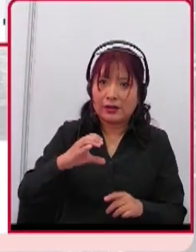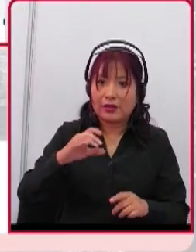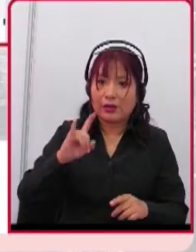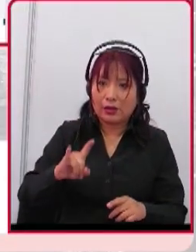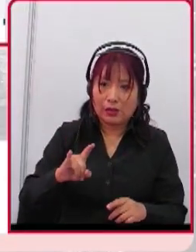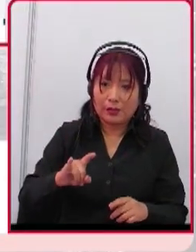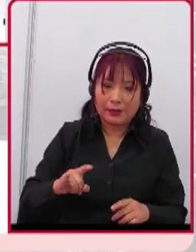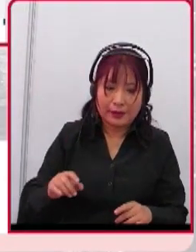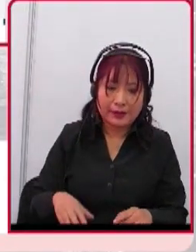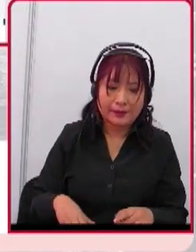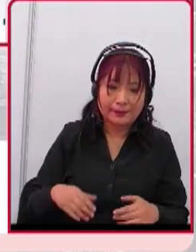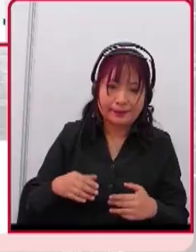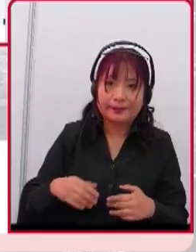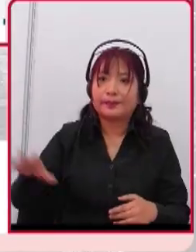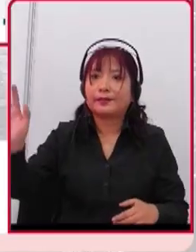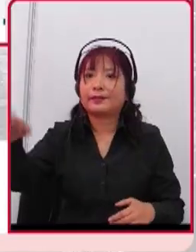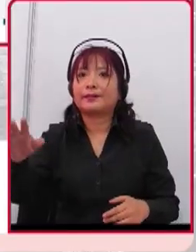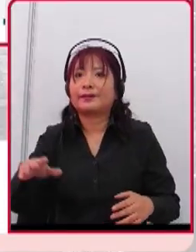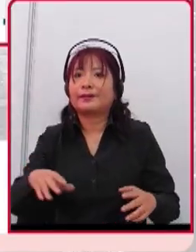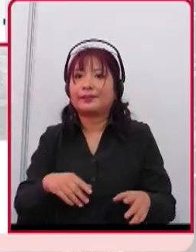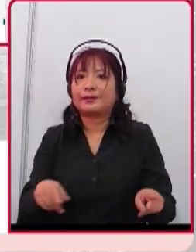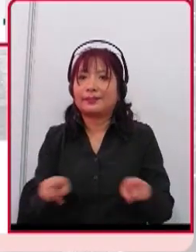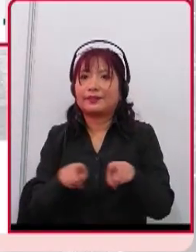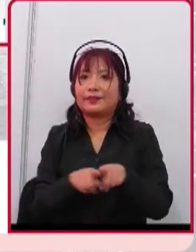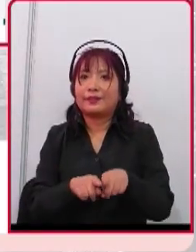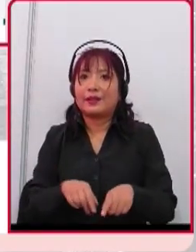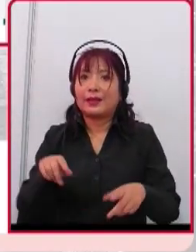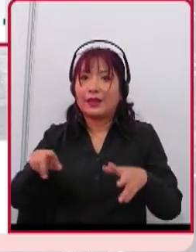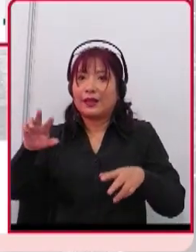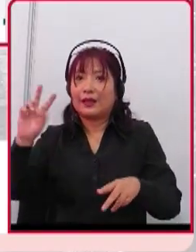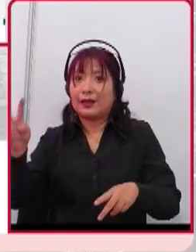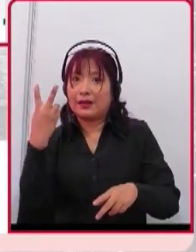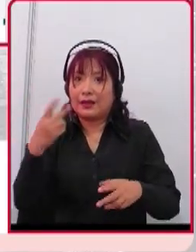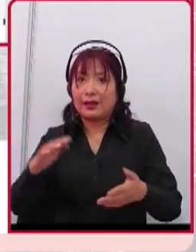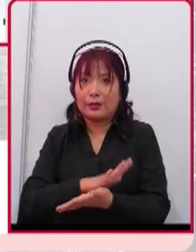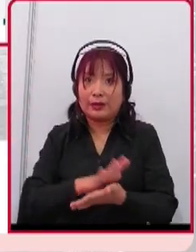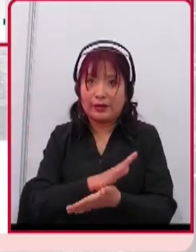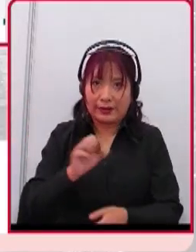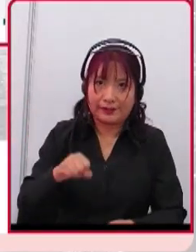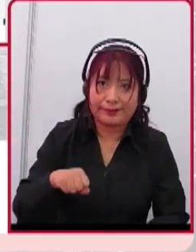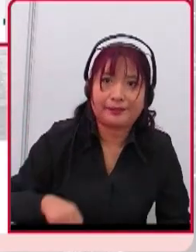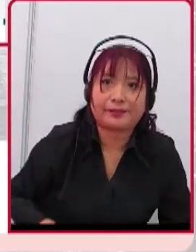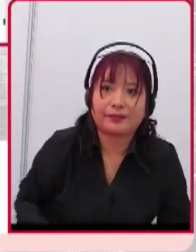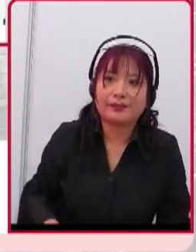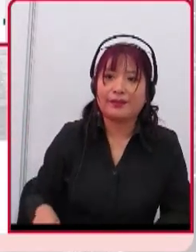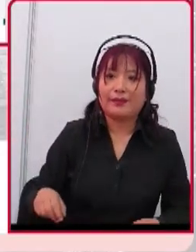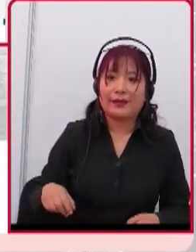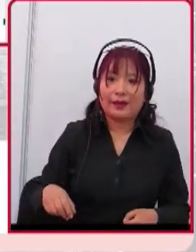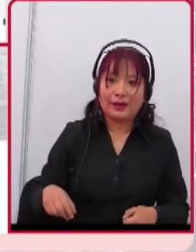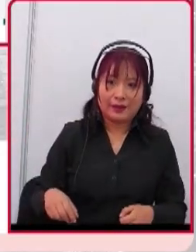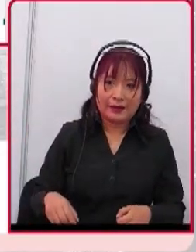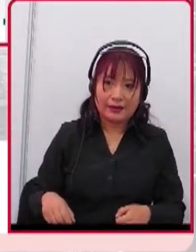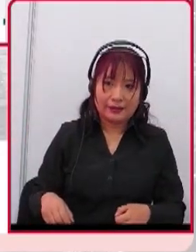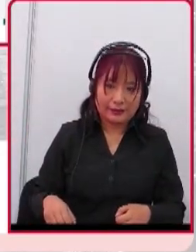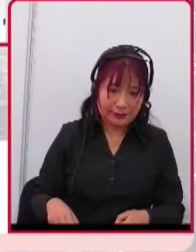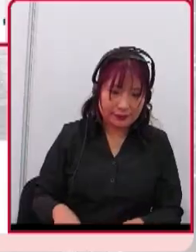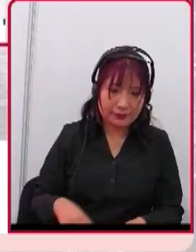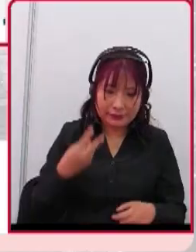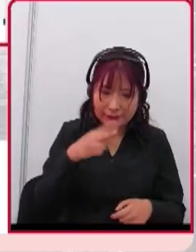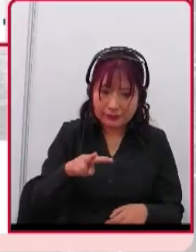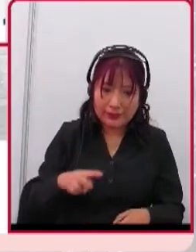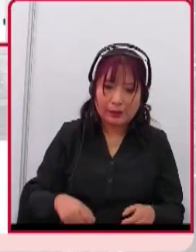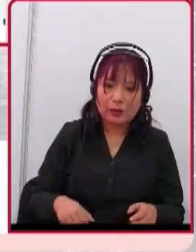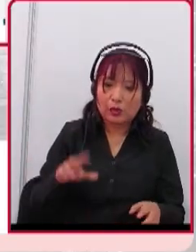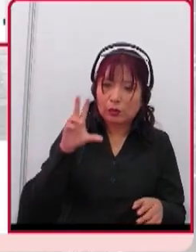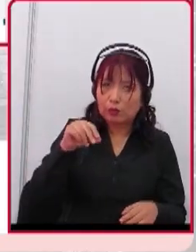esta manera vamos a iniciar. Esta lámina es muy importante porque no solamente muestra la evolución de lo que viene a ser la